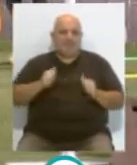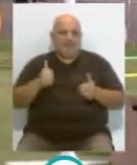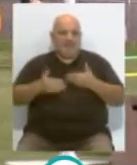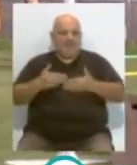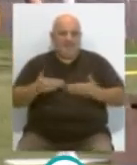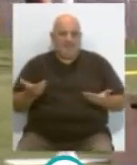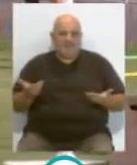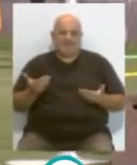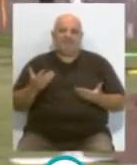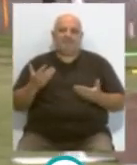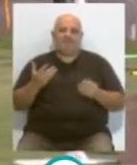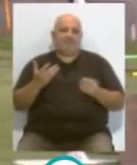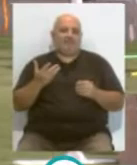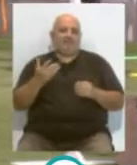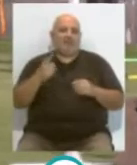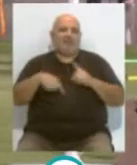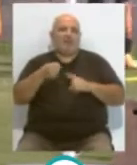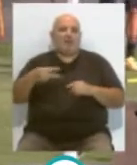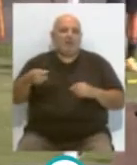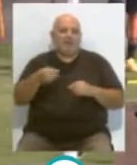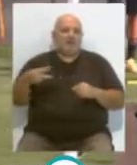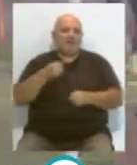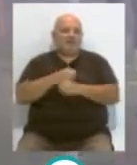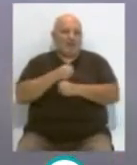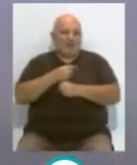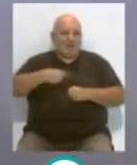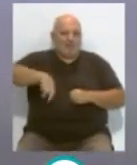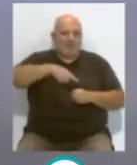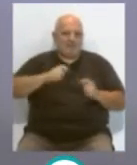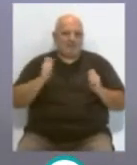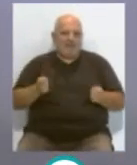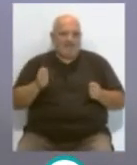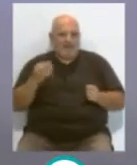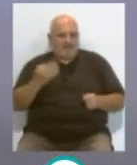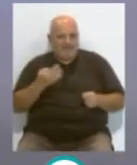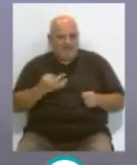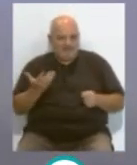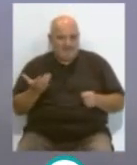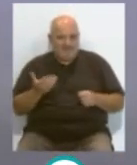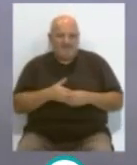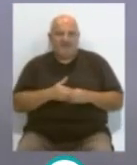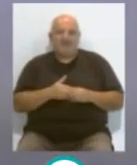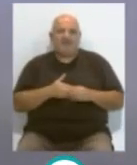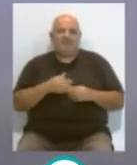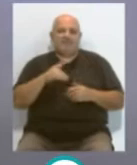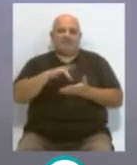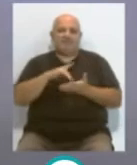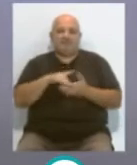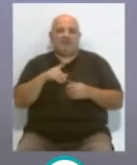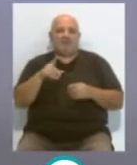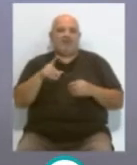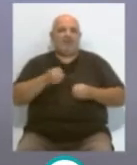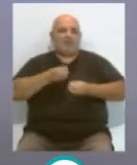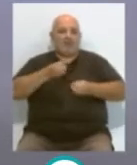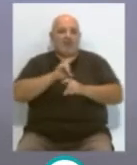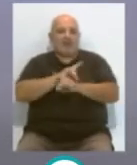muy cercano a todo lo que conlleva el trabajo en el club. Creo que Manuel Vizcaíno, cada vez que puede se pasa, tiene los